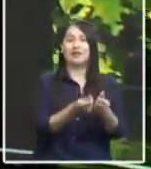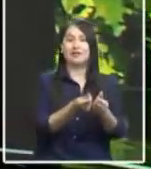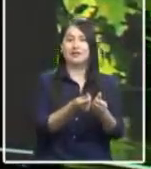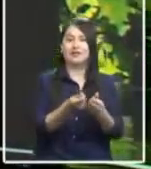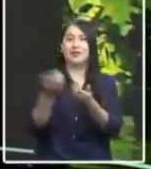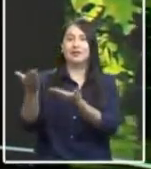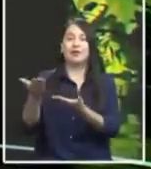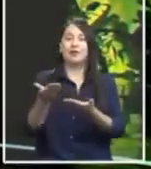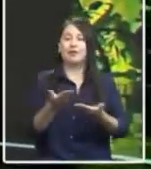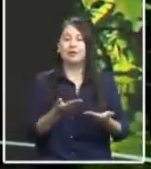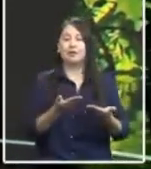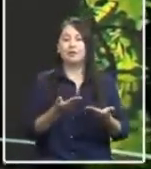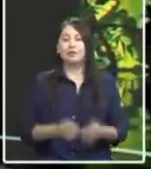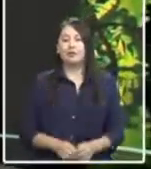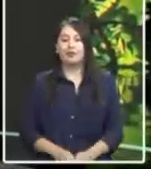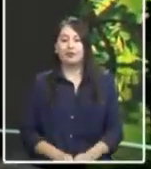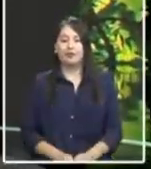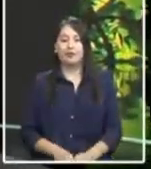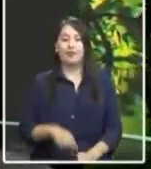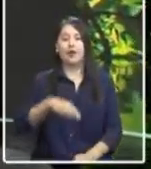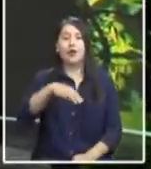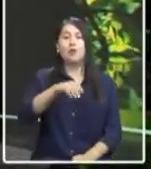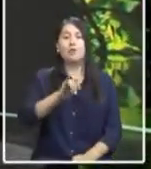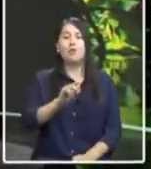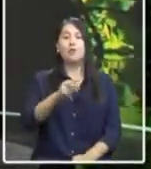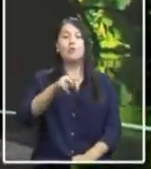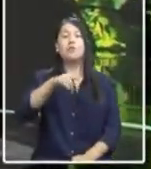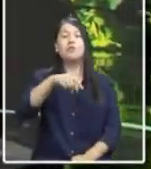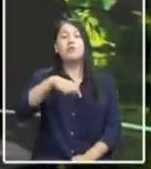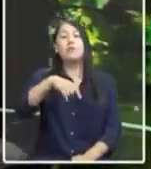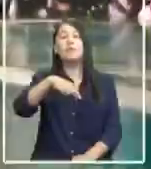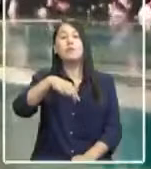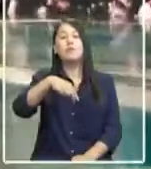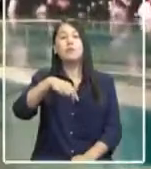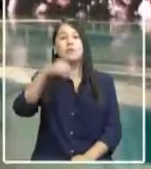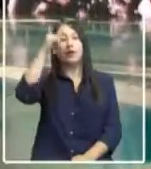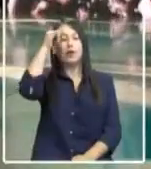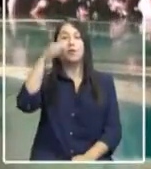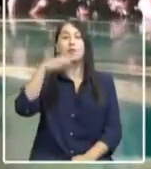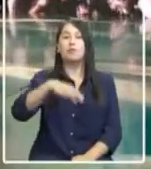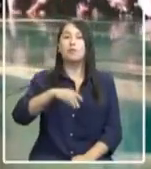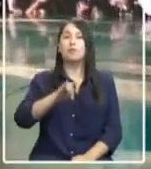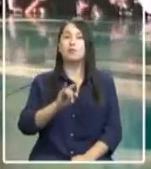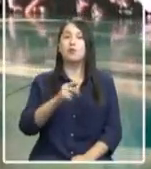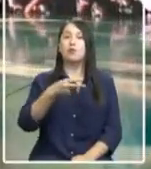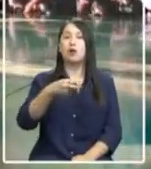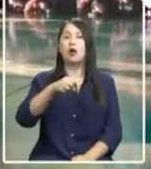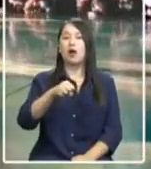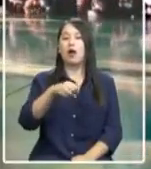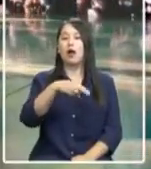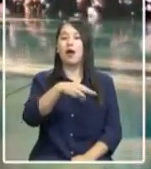a Mohamed Yunus en Pequeñas Grandes Ayudas.